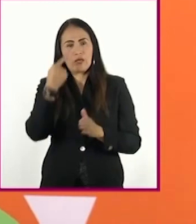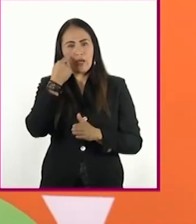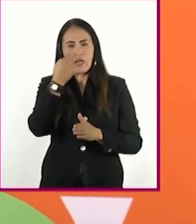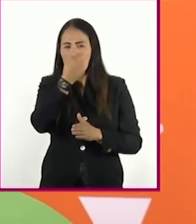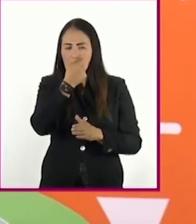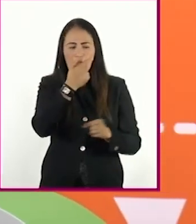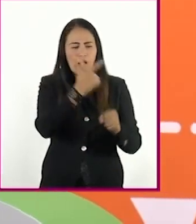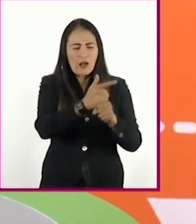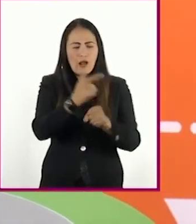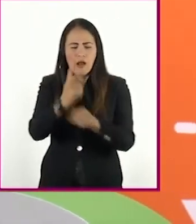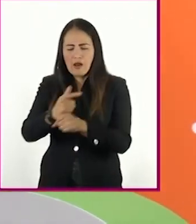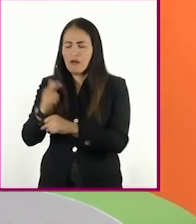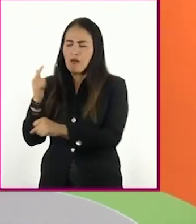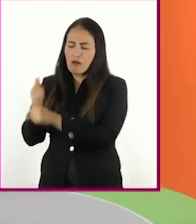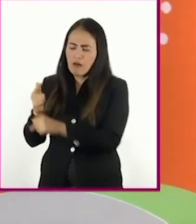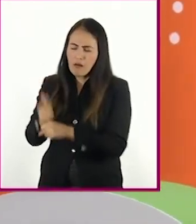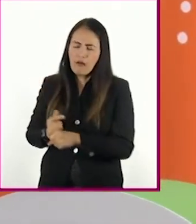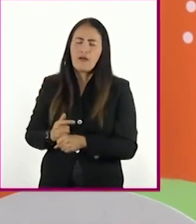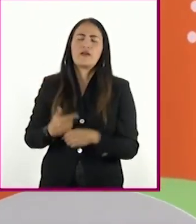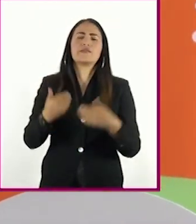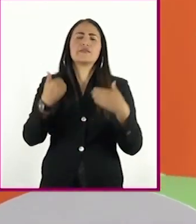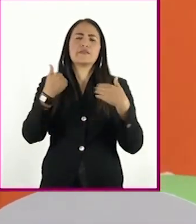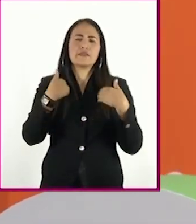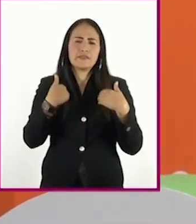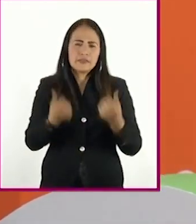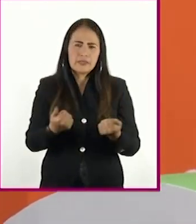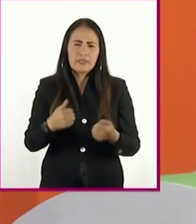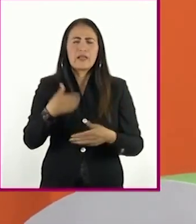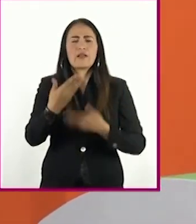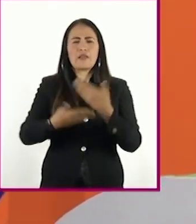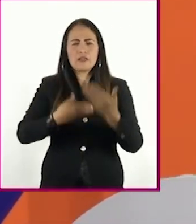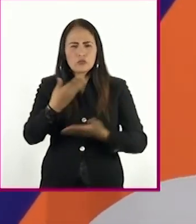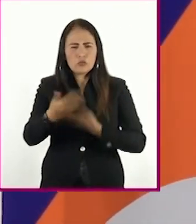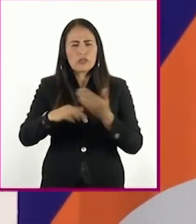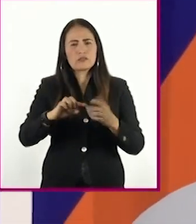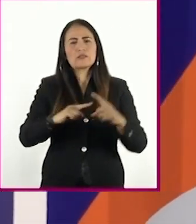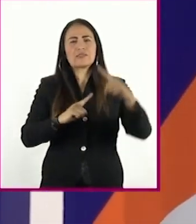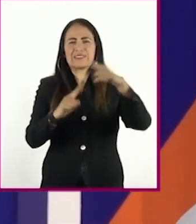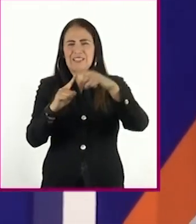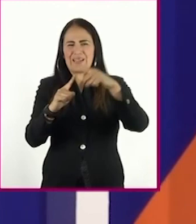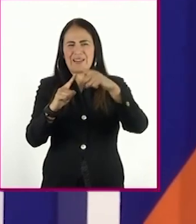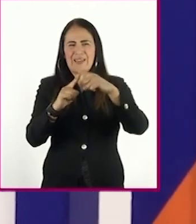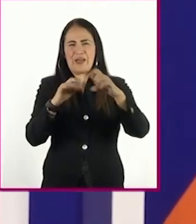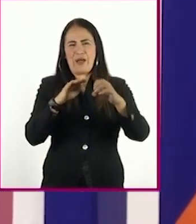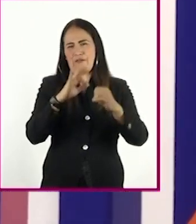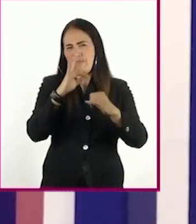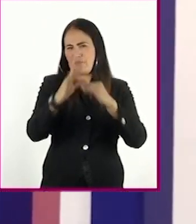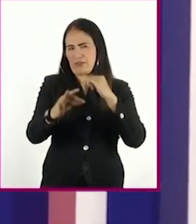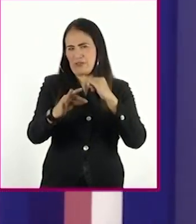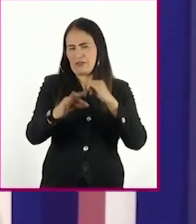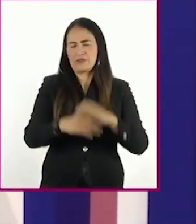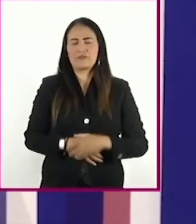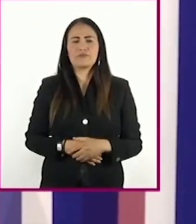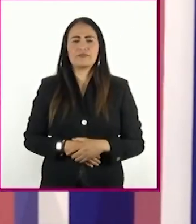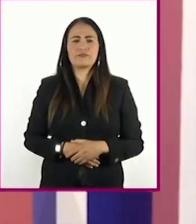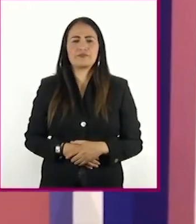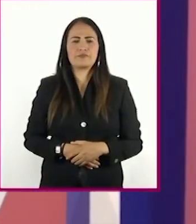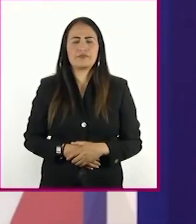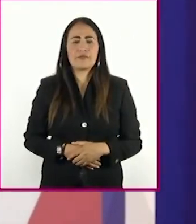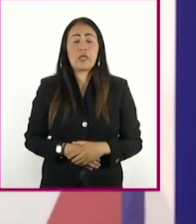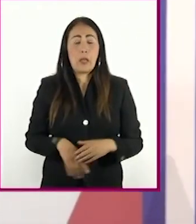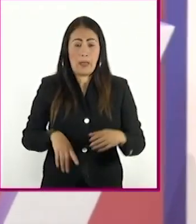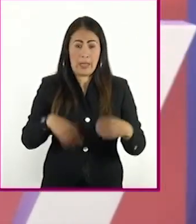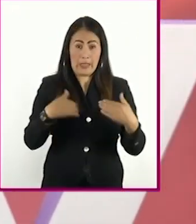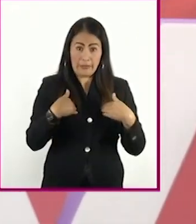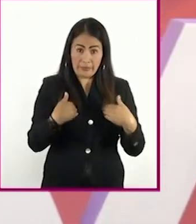irá dando sentido a lo que será nuestro trabajo final. Entender cómo hacerlo nos ayudará